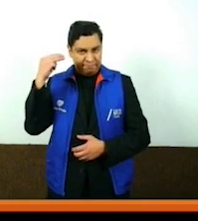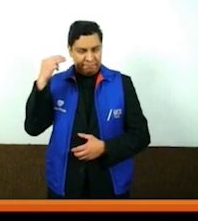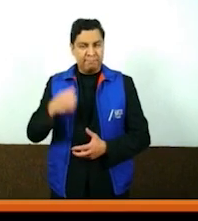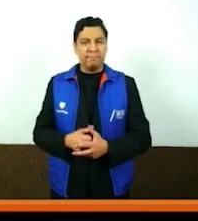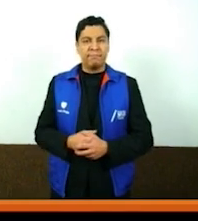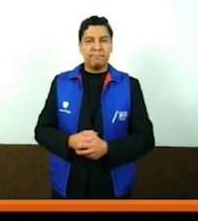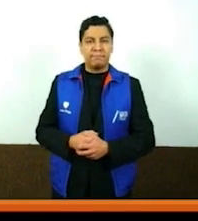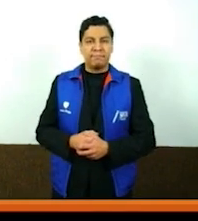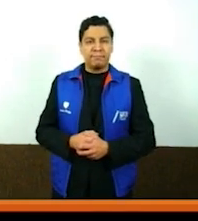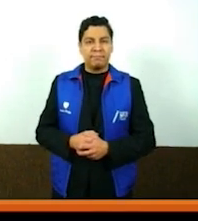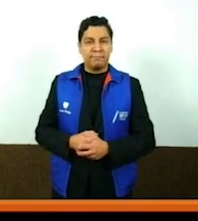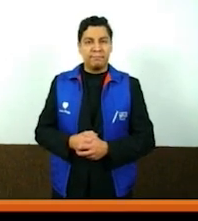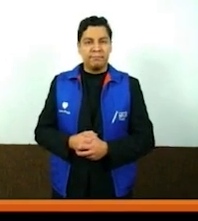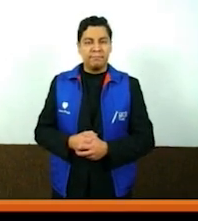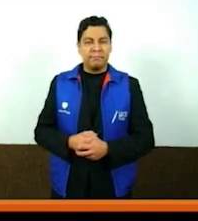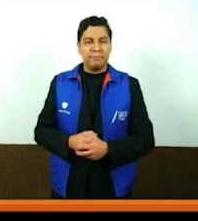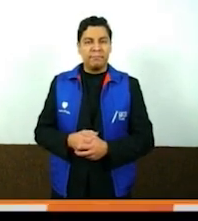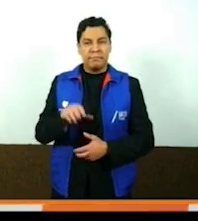Michoacán.